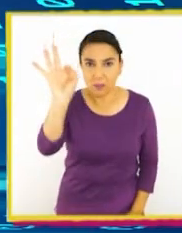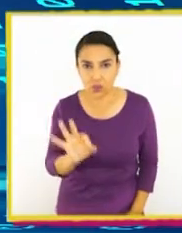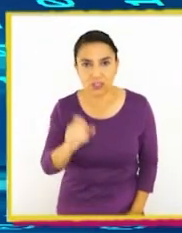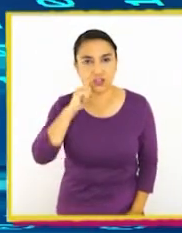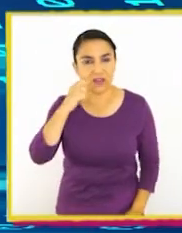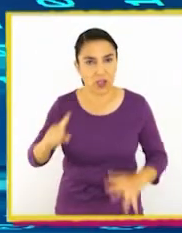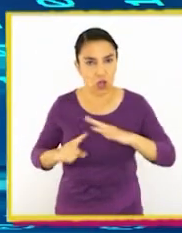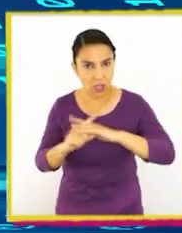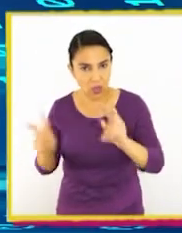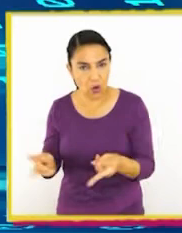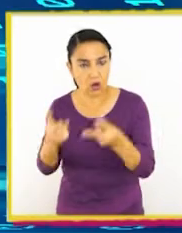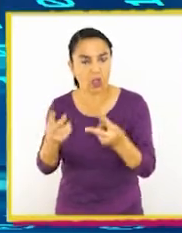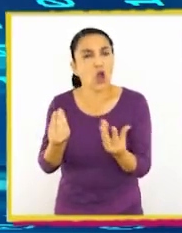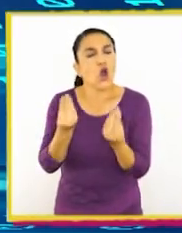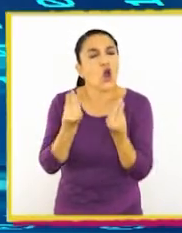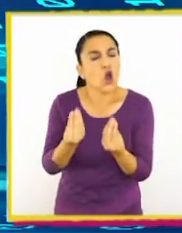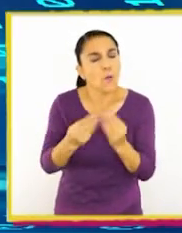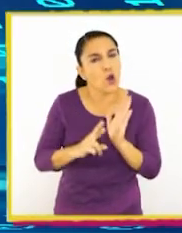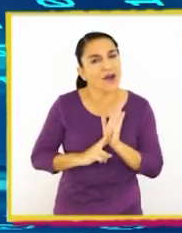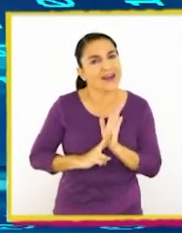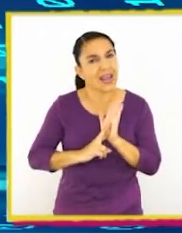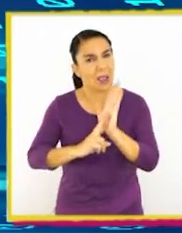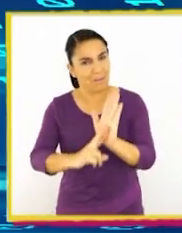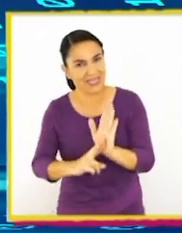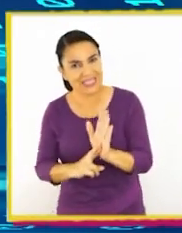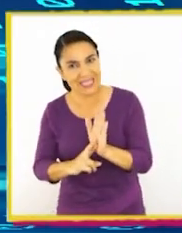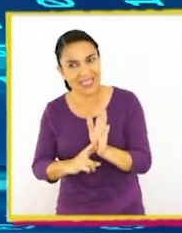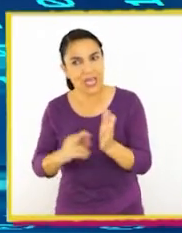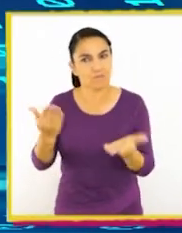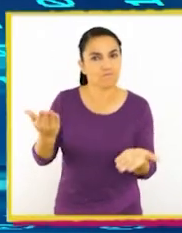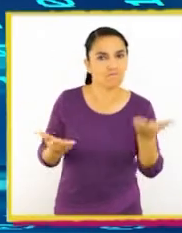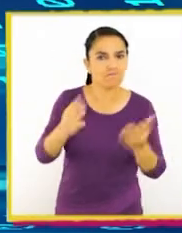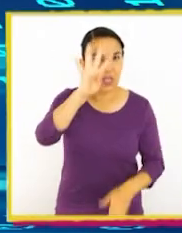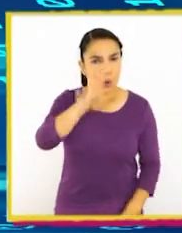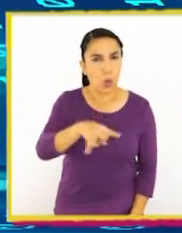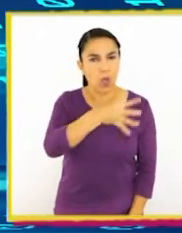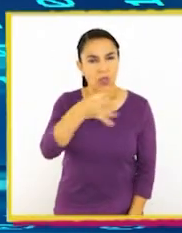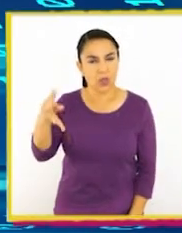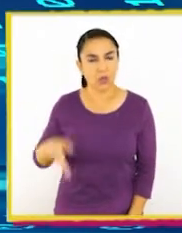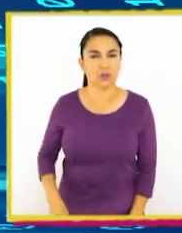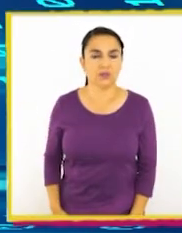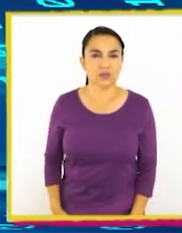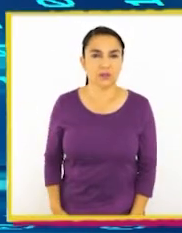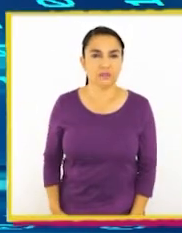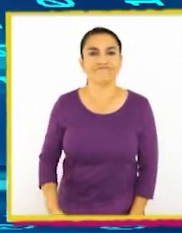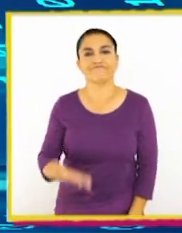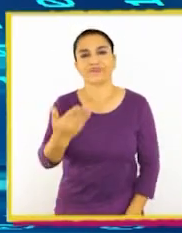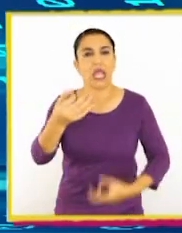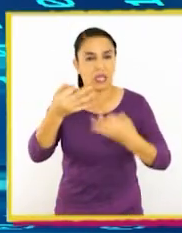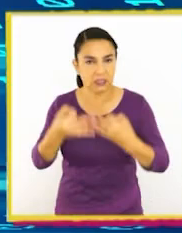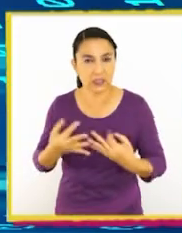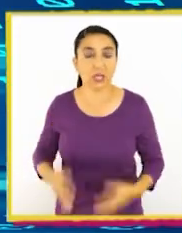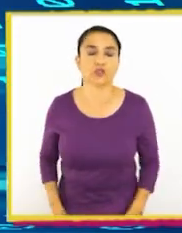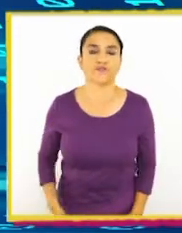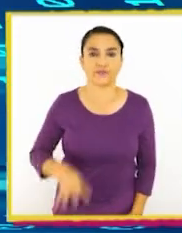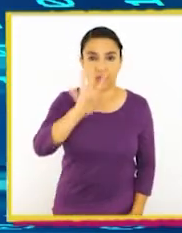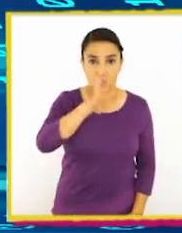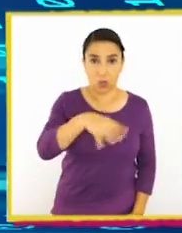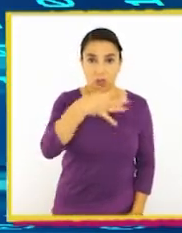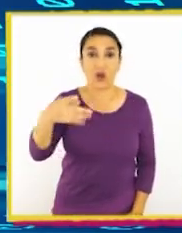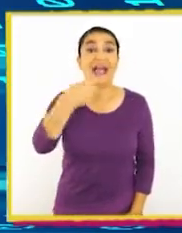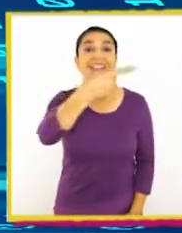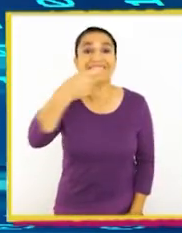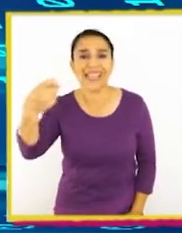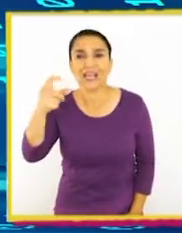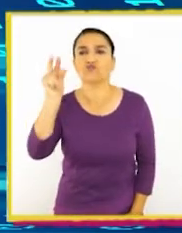material orgánico. ¿Cómo podríamos representar esa proporción en una cuadrícula? Exacto, en una cuadrícula